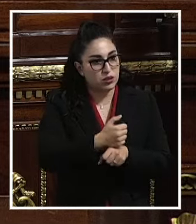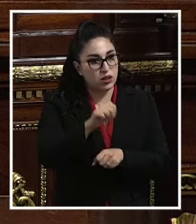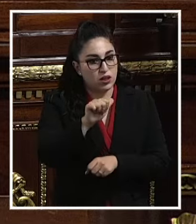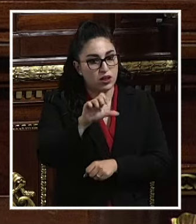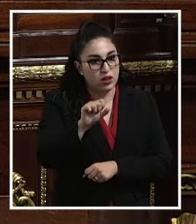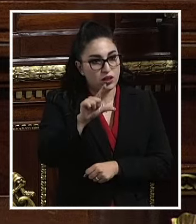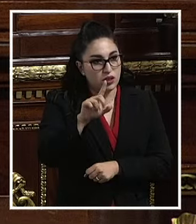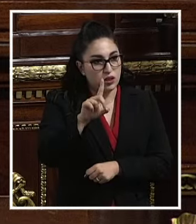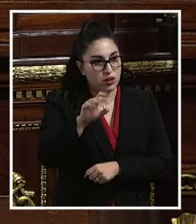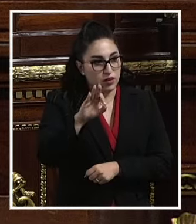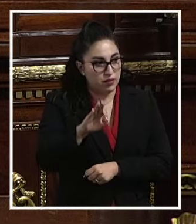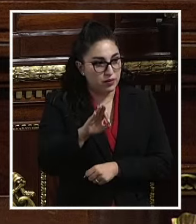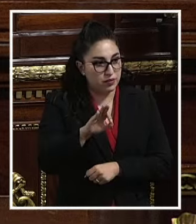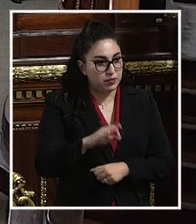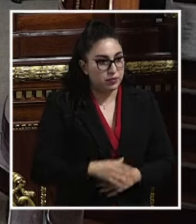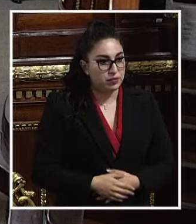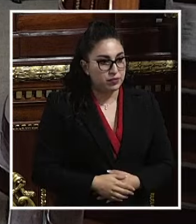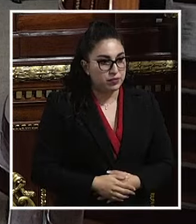Asamblea Legislativa.